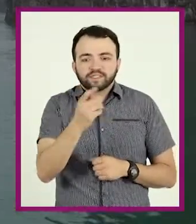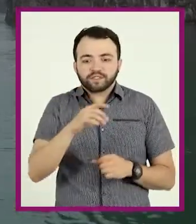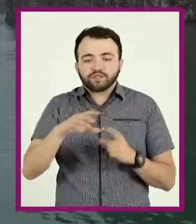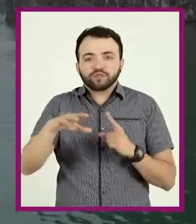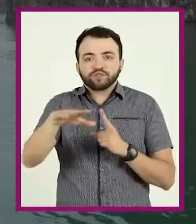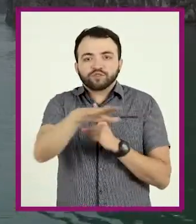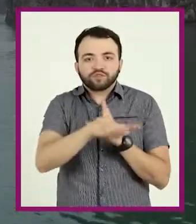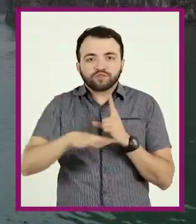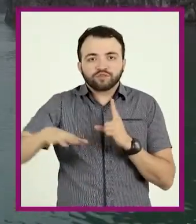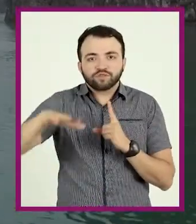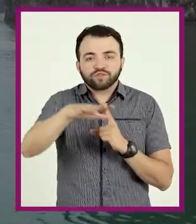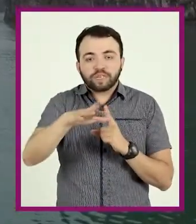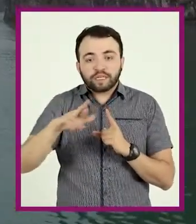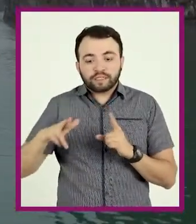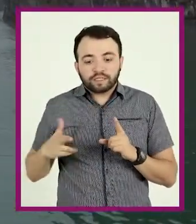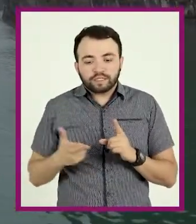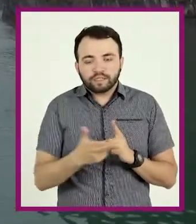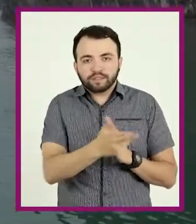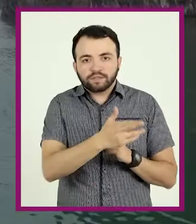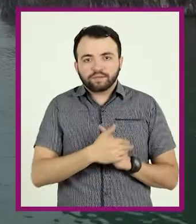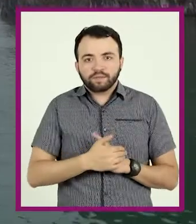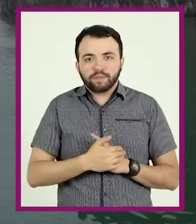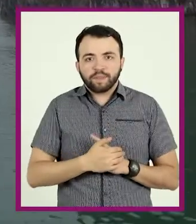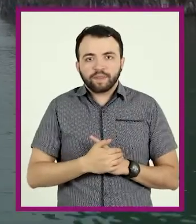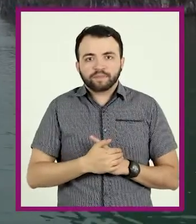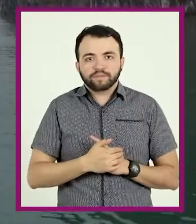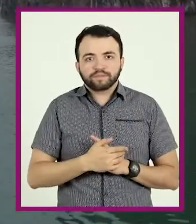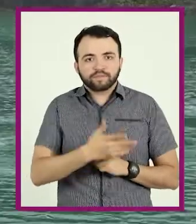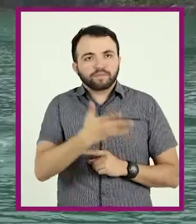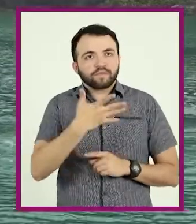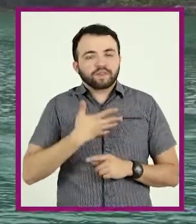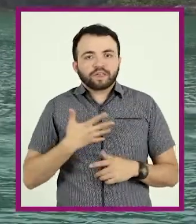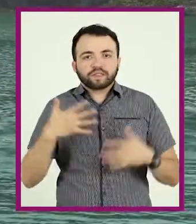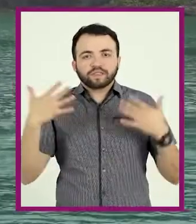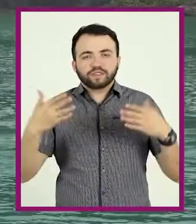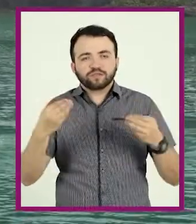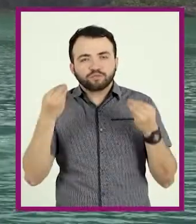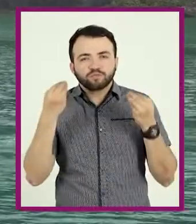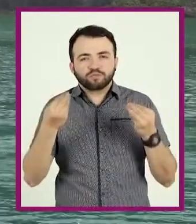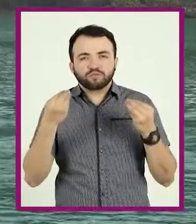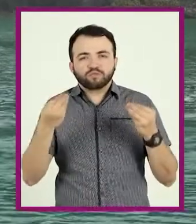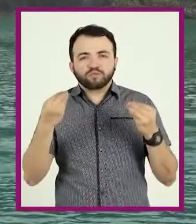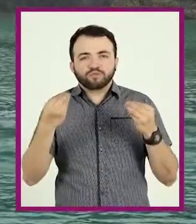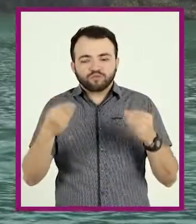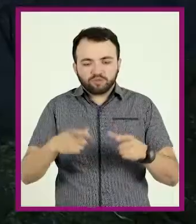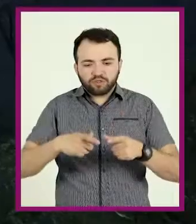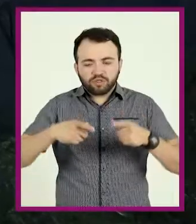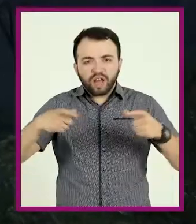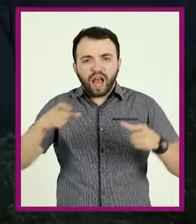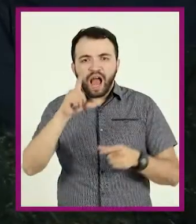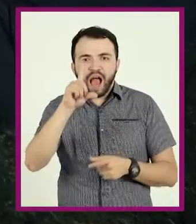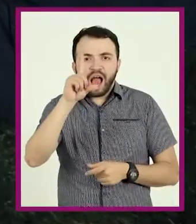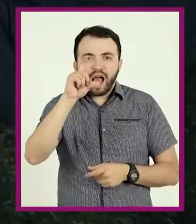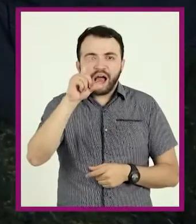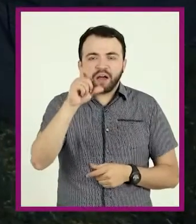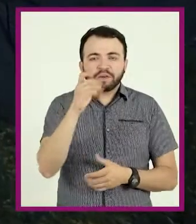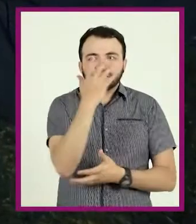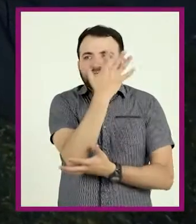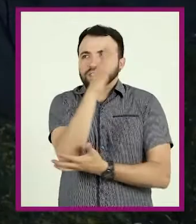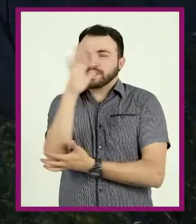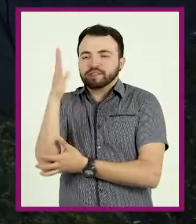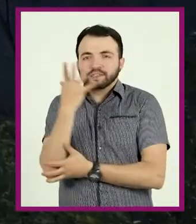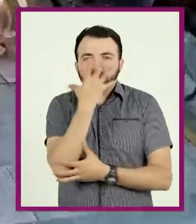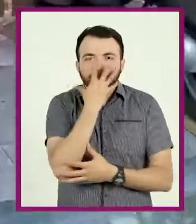en vietnamita. Su paisaje urbano está marcado por la presencia de numerosos lagos y de grandes